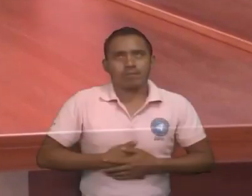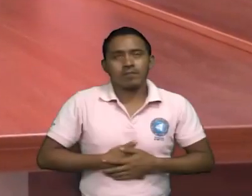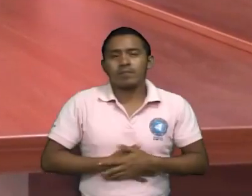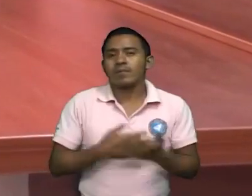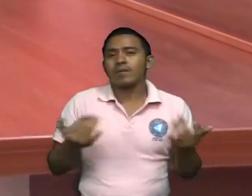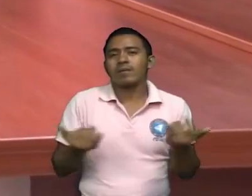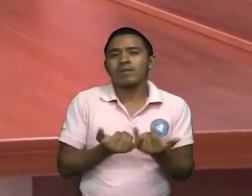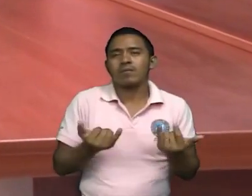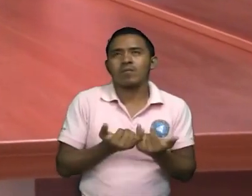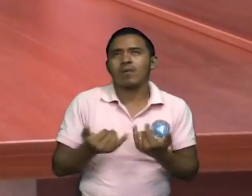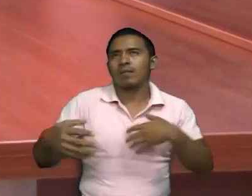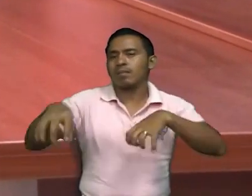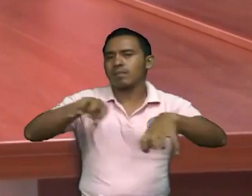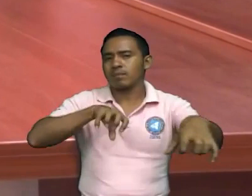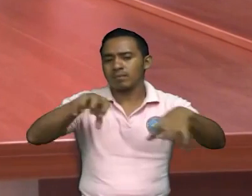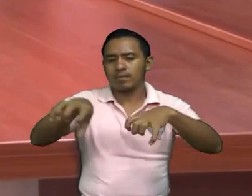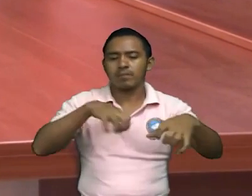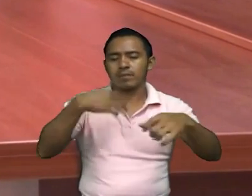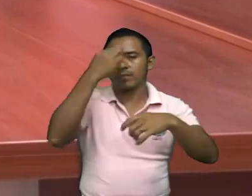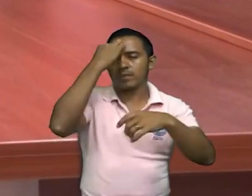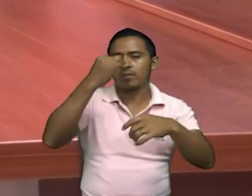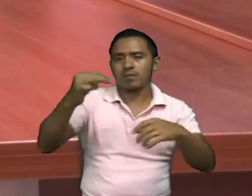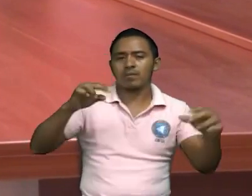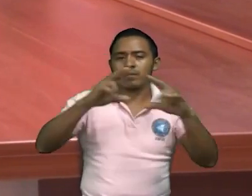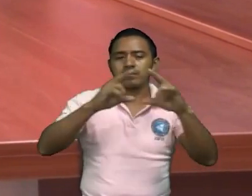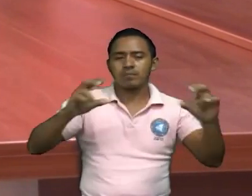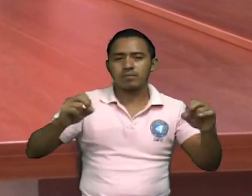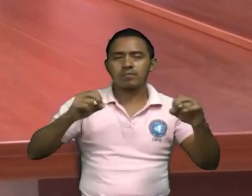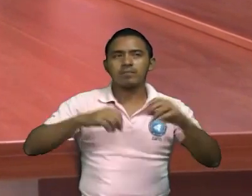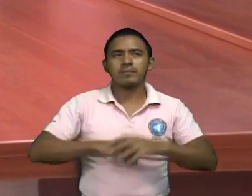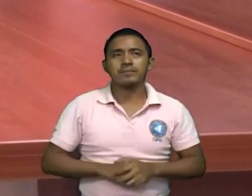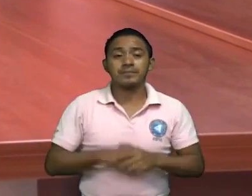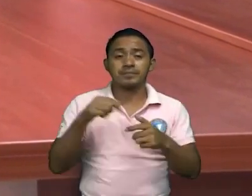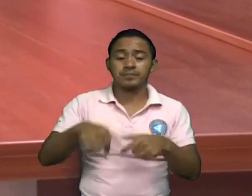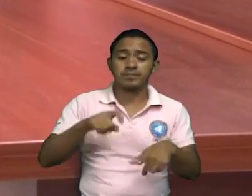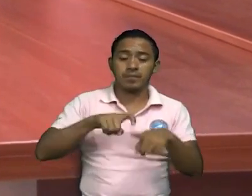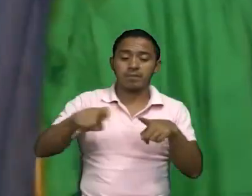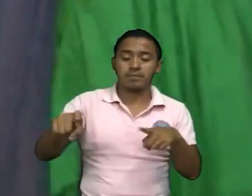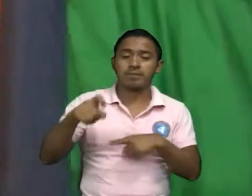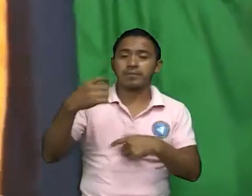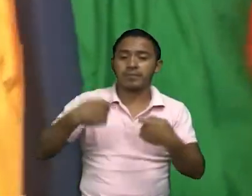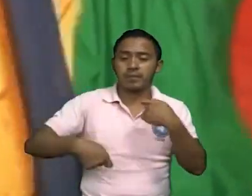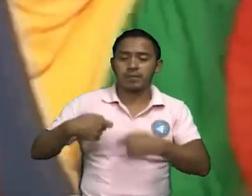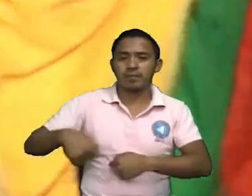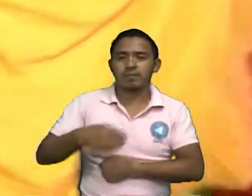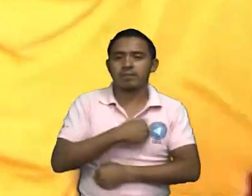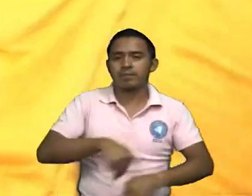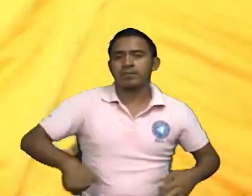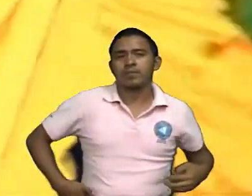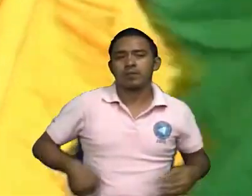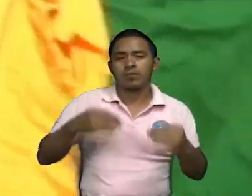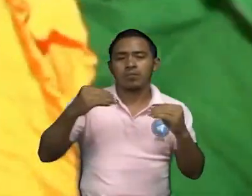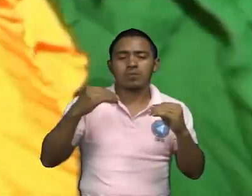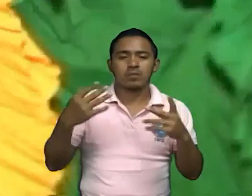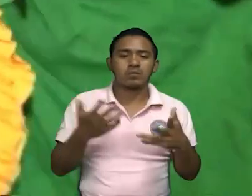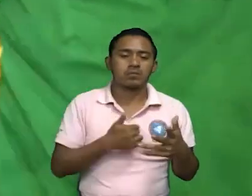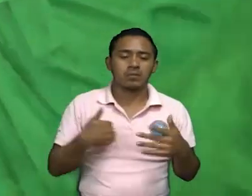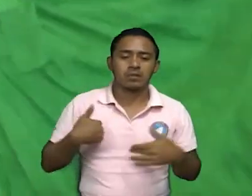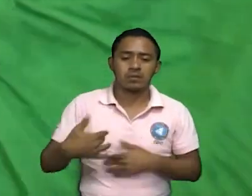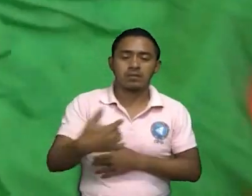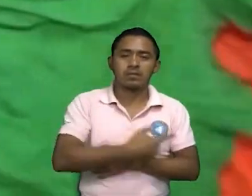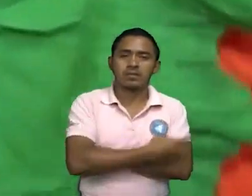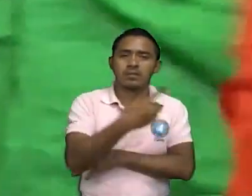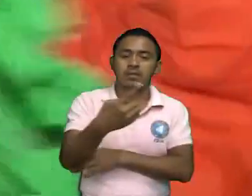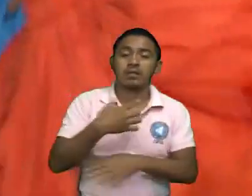Como parte de las actividades que honran a la patria nicaragüense en este mes de septiembre, el Ministerio de Educación realizará el Día de la